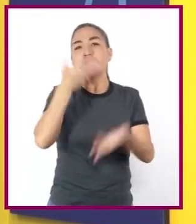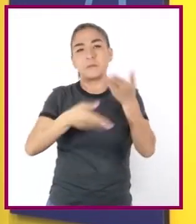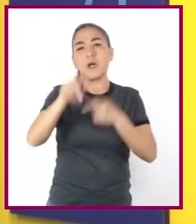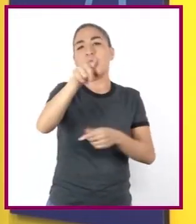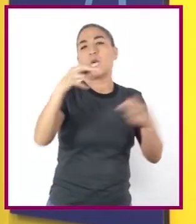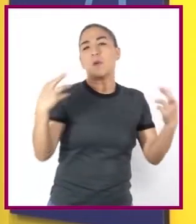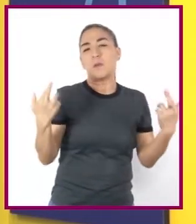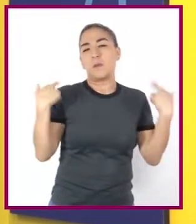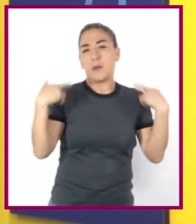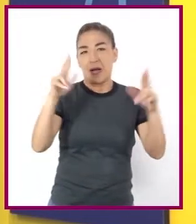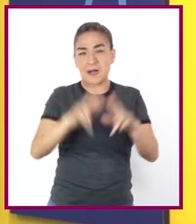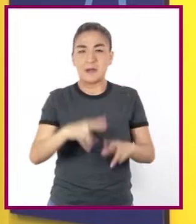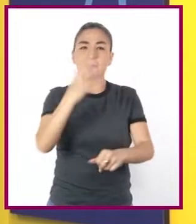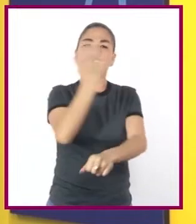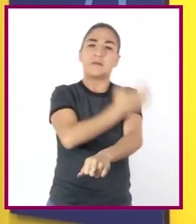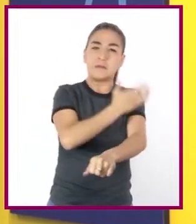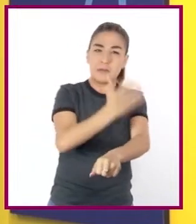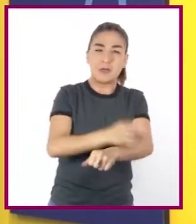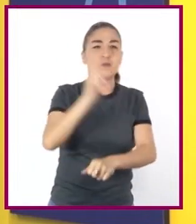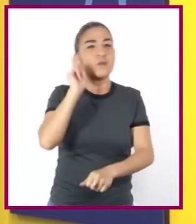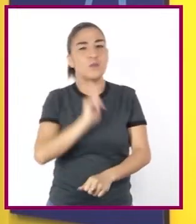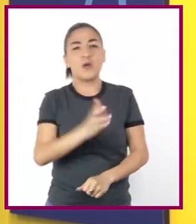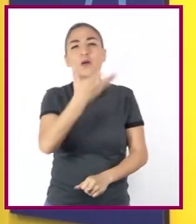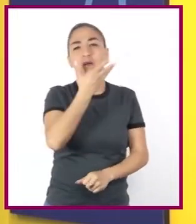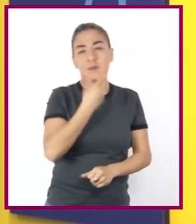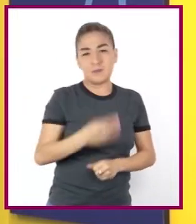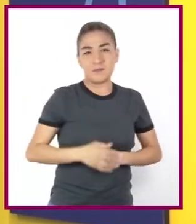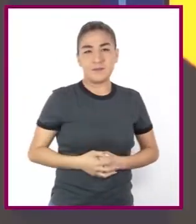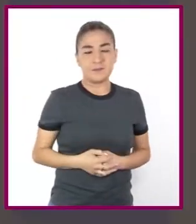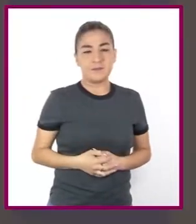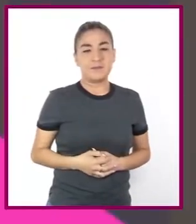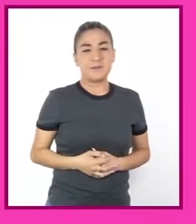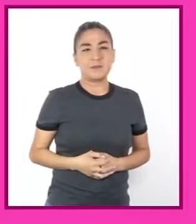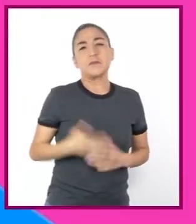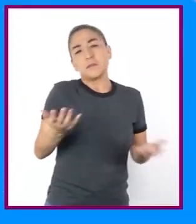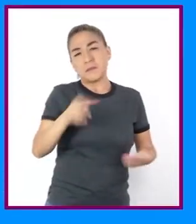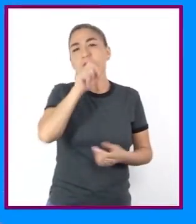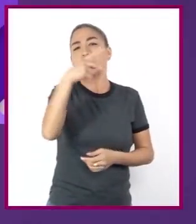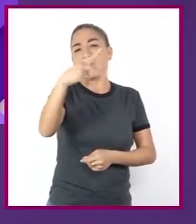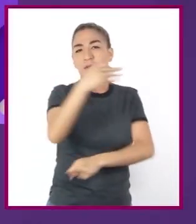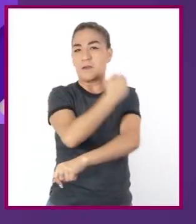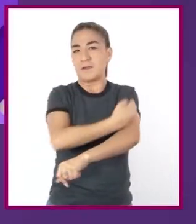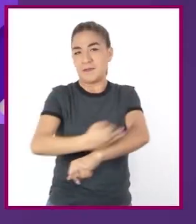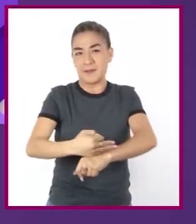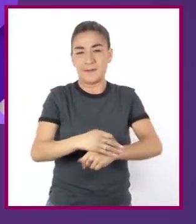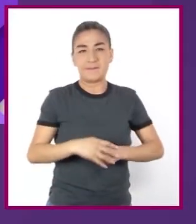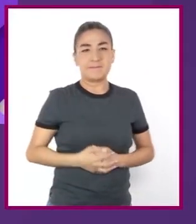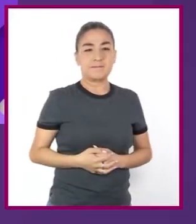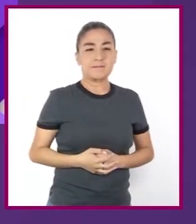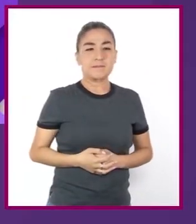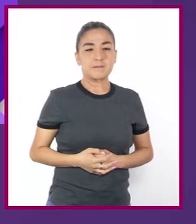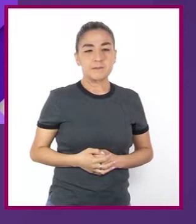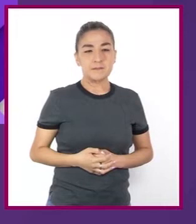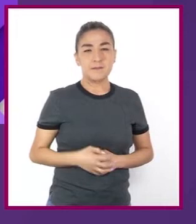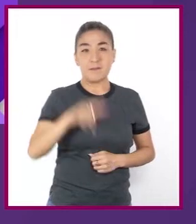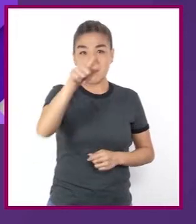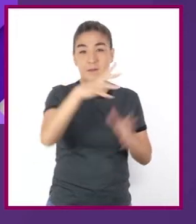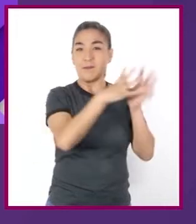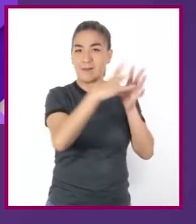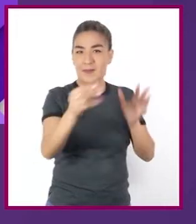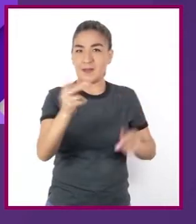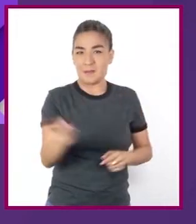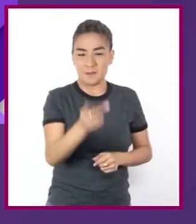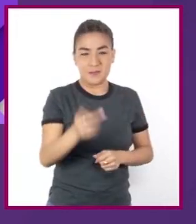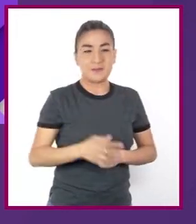sus compañeras, compañeros, profesores o algún familiar. ¿Conocen a personas en